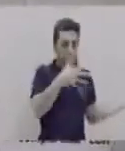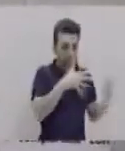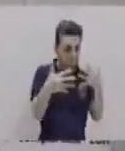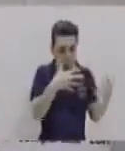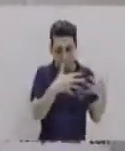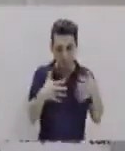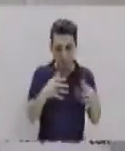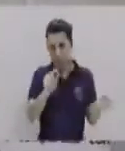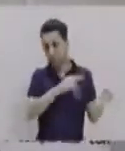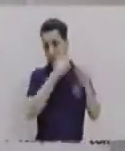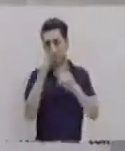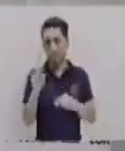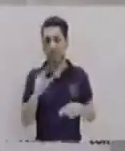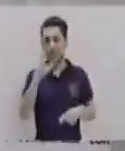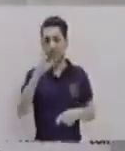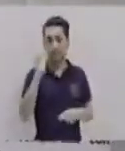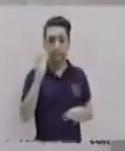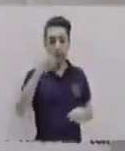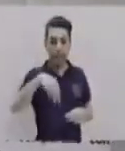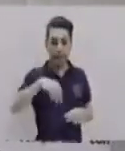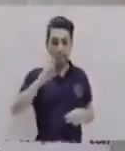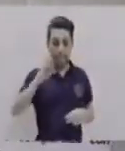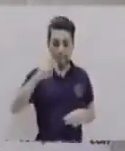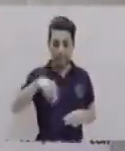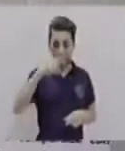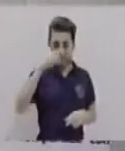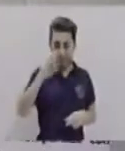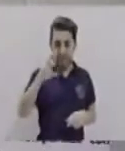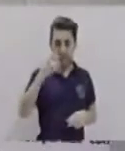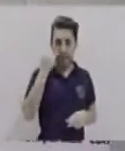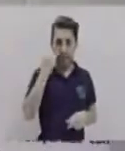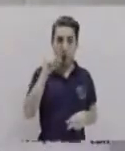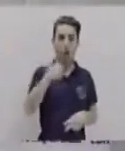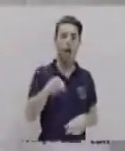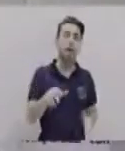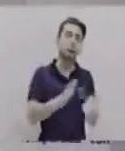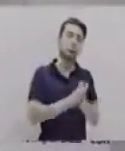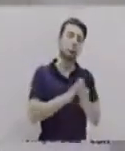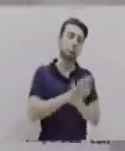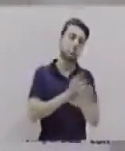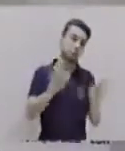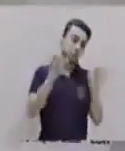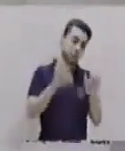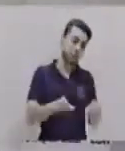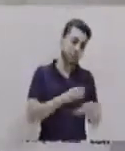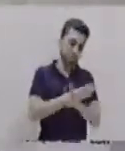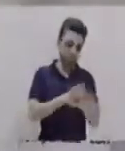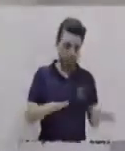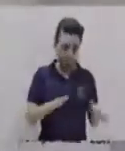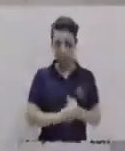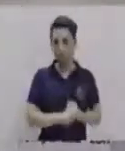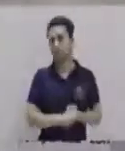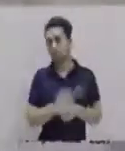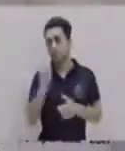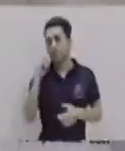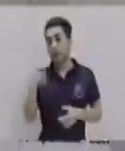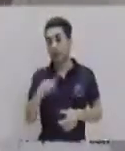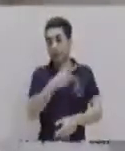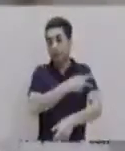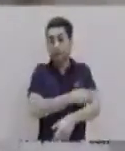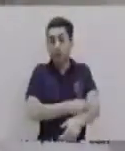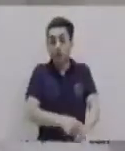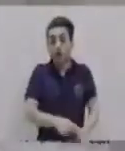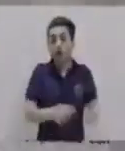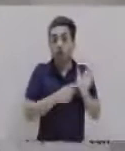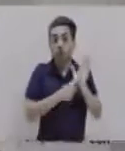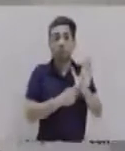la parte trágica de la historia. Entonces podemos identificar por qué es simbólico. El balcón de Julieta nos representa el amor.